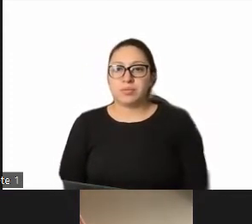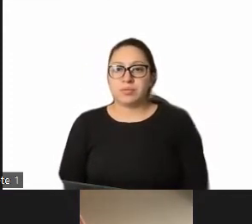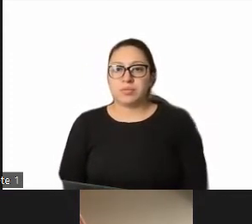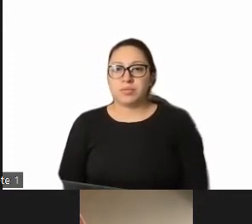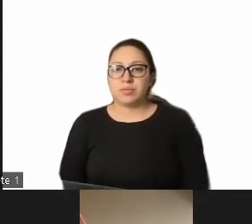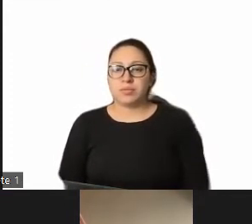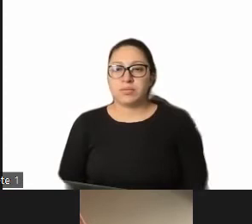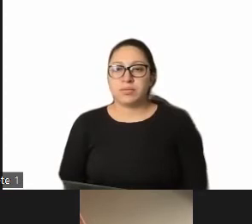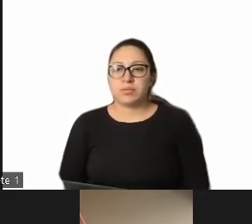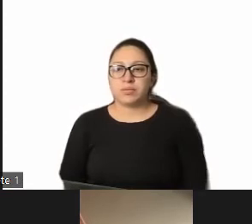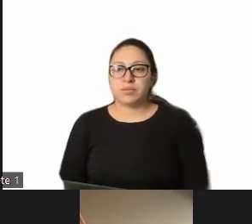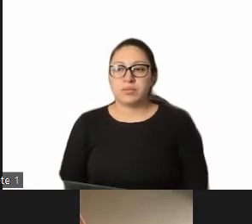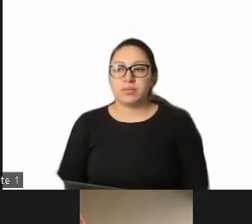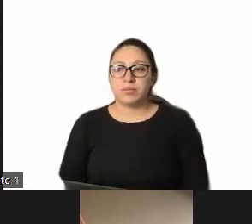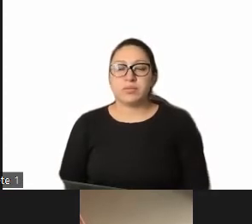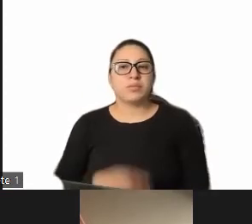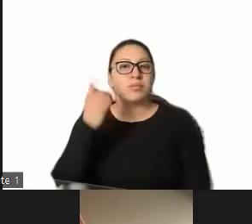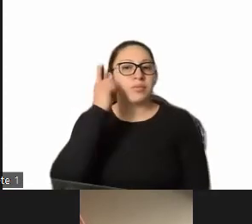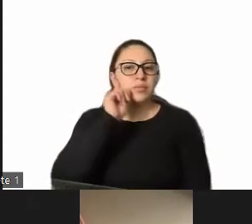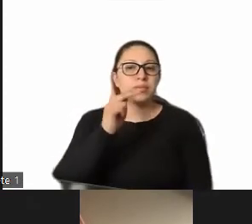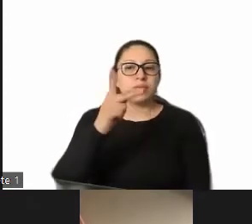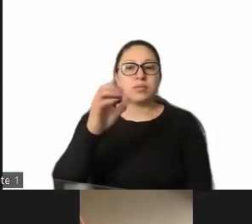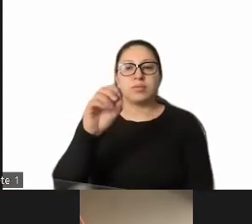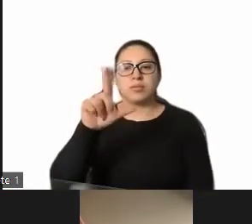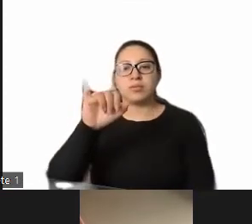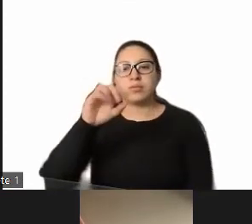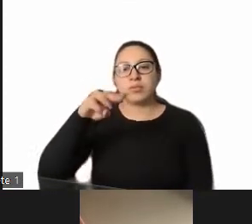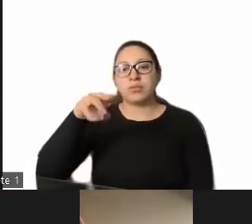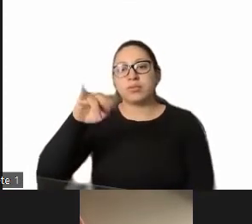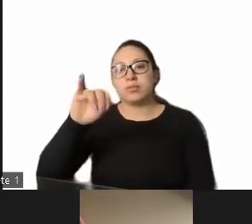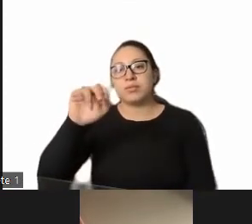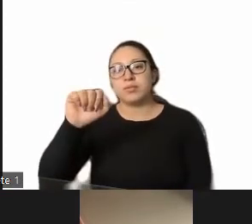Bien, diputada Polimia Romana Sierra Bárcena.